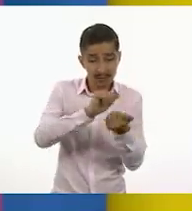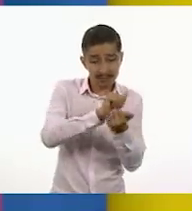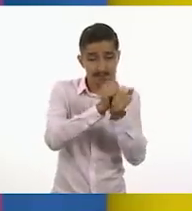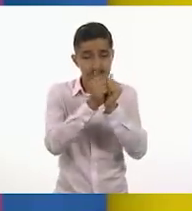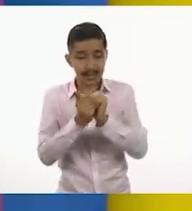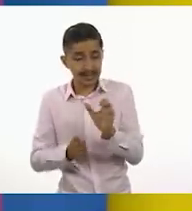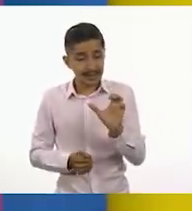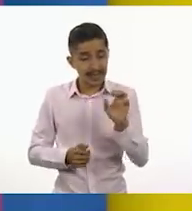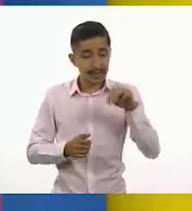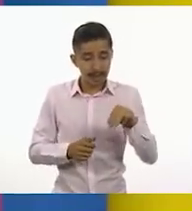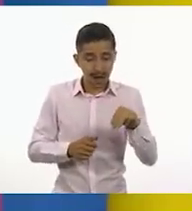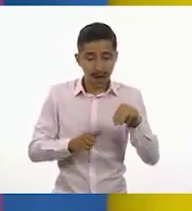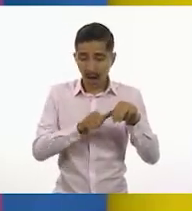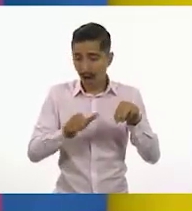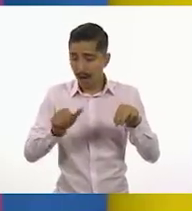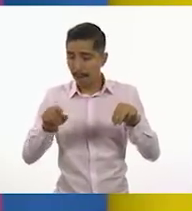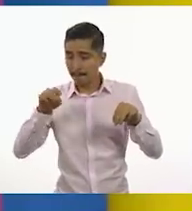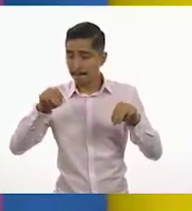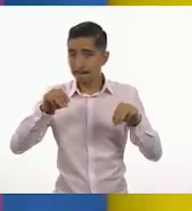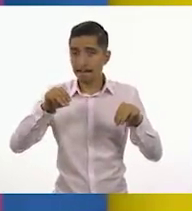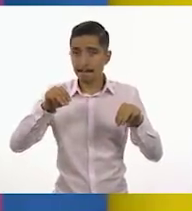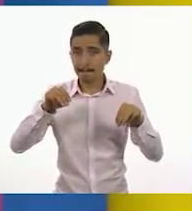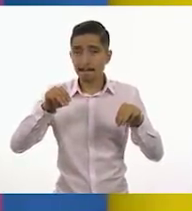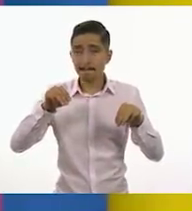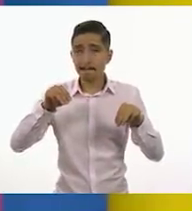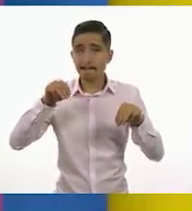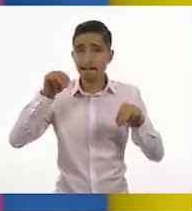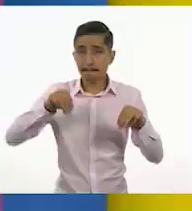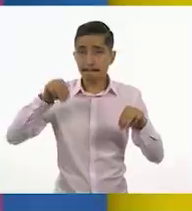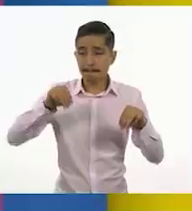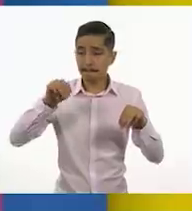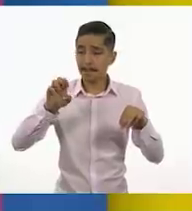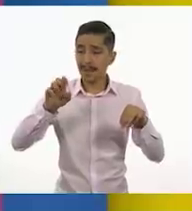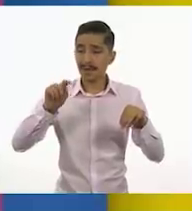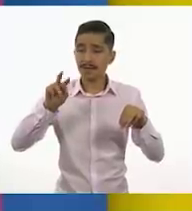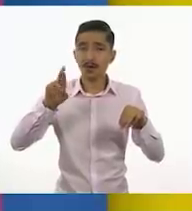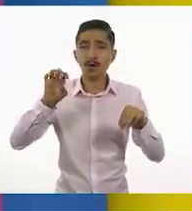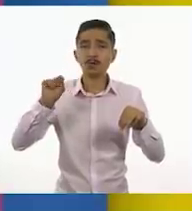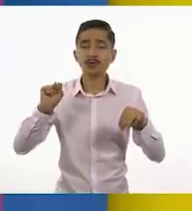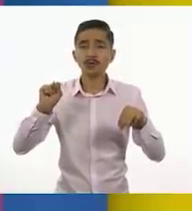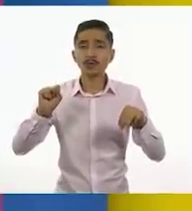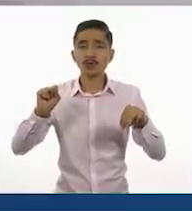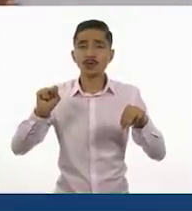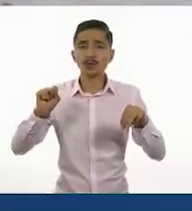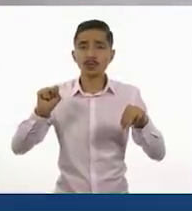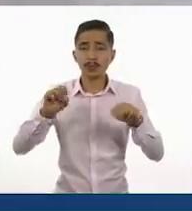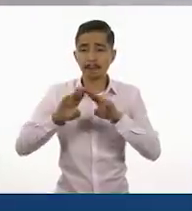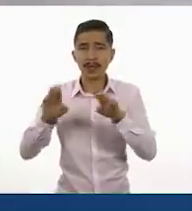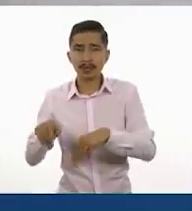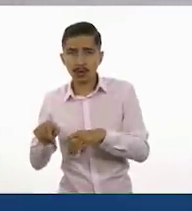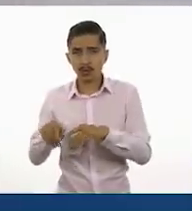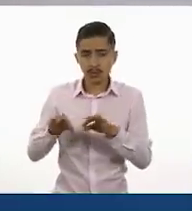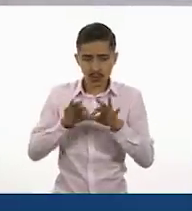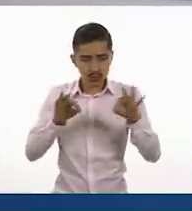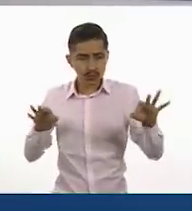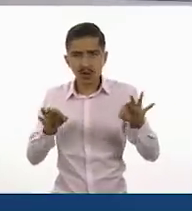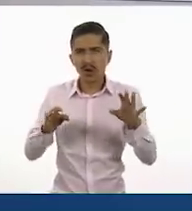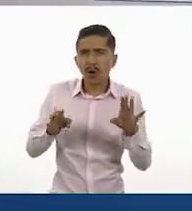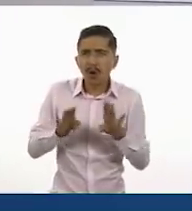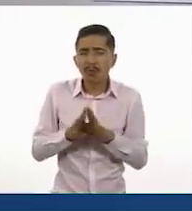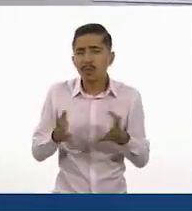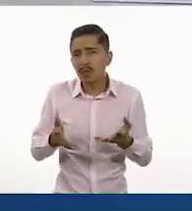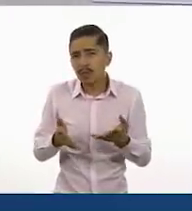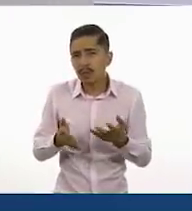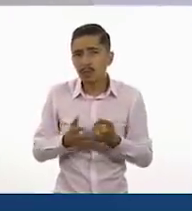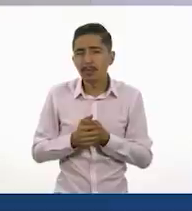a metros para tener el resultado en unidades que son pues más usuales, más cotidianas. Sí, en este caso, por ejemplo, la longitud